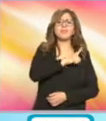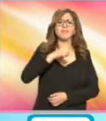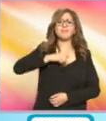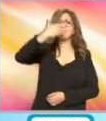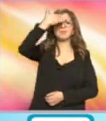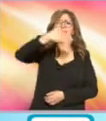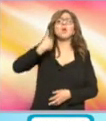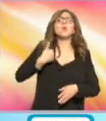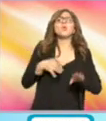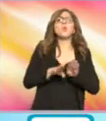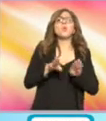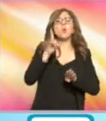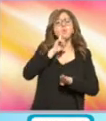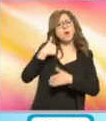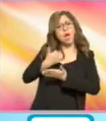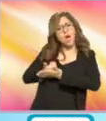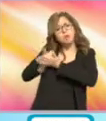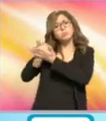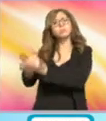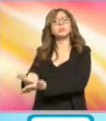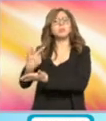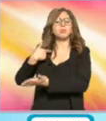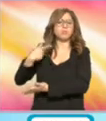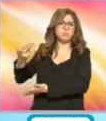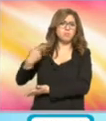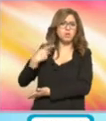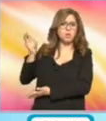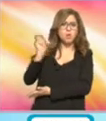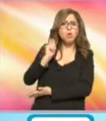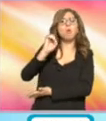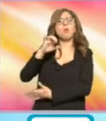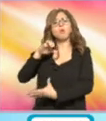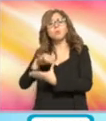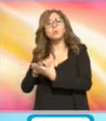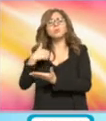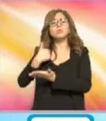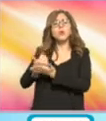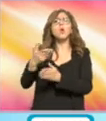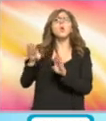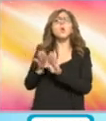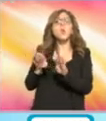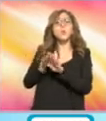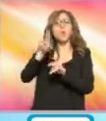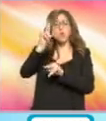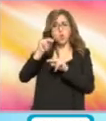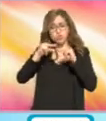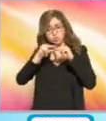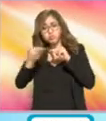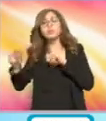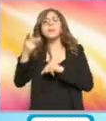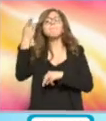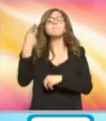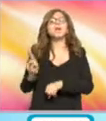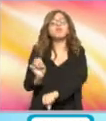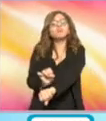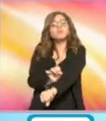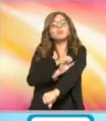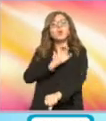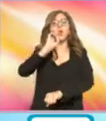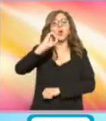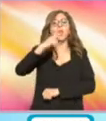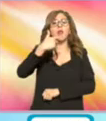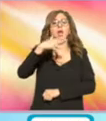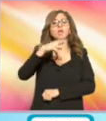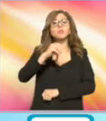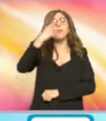podemos ayudar a nuestra pareja a que pueda hacer, digamos, de esto, de no eyacular, pero tener un orgasmo una herramienta de prolongación sexual.